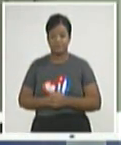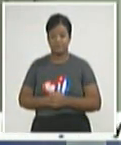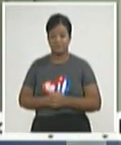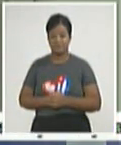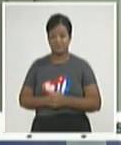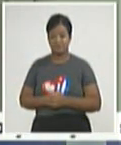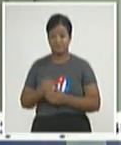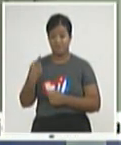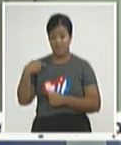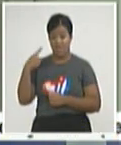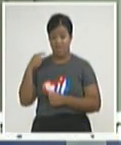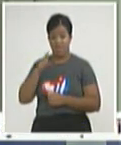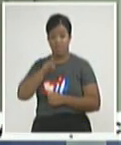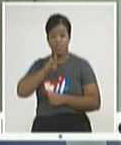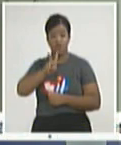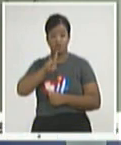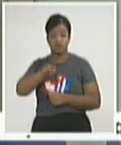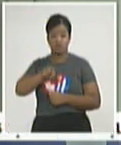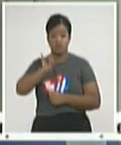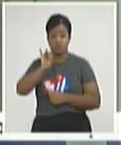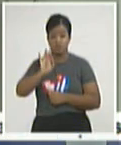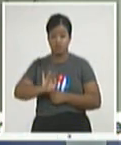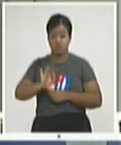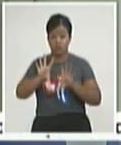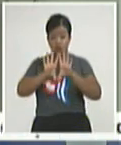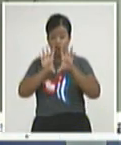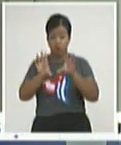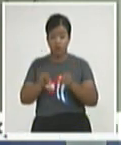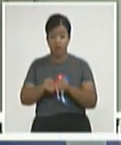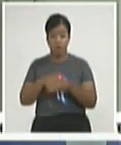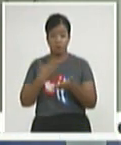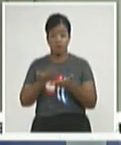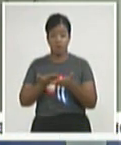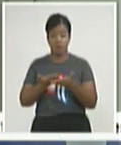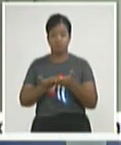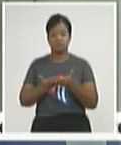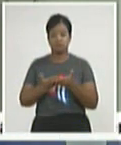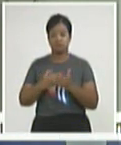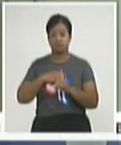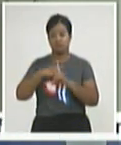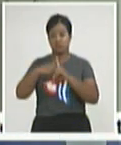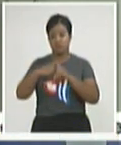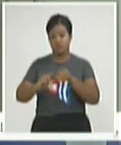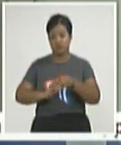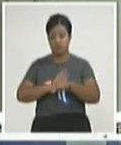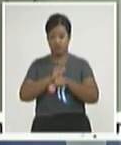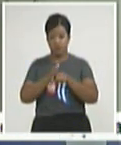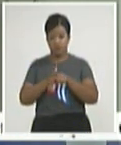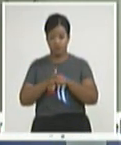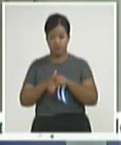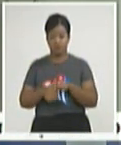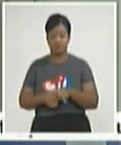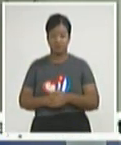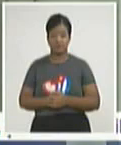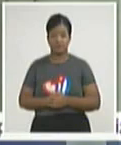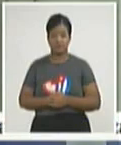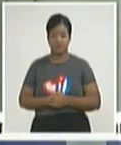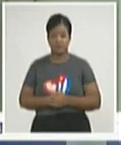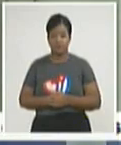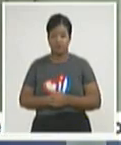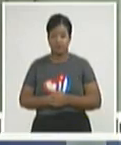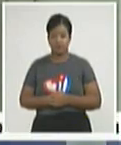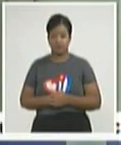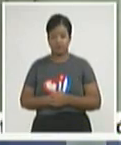12,7% de todas las muestras analizadas resultaron positivas a la COVID-19. Y